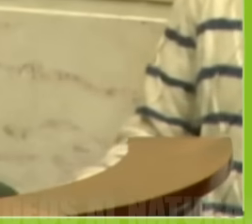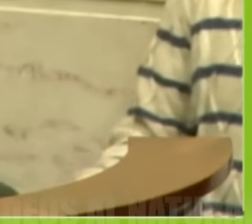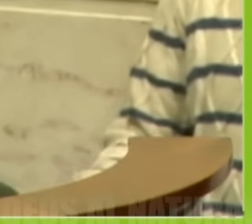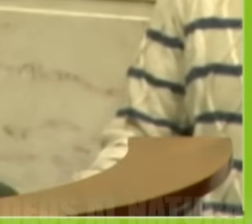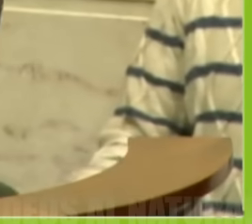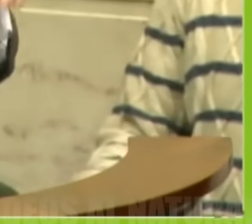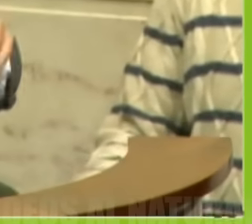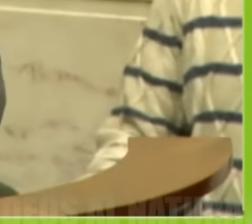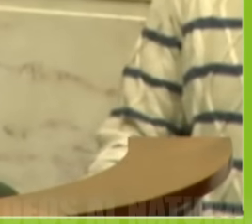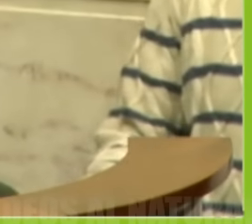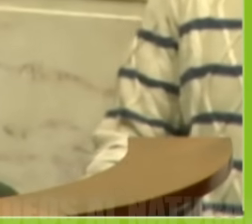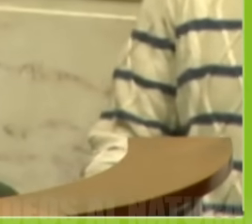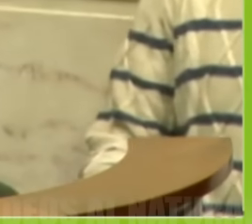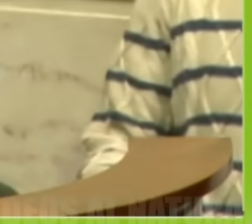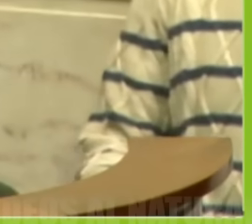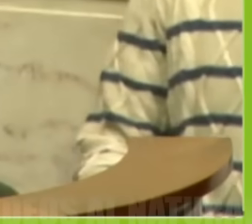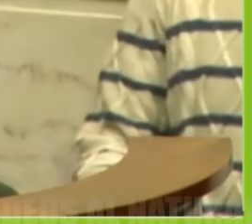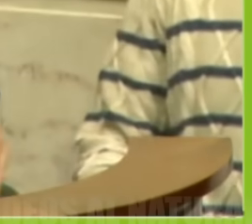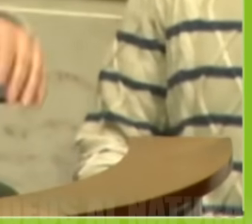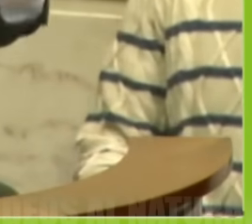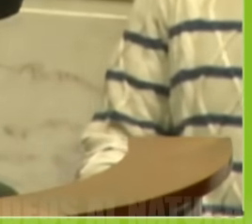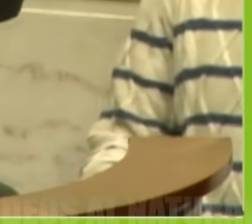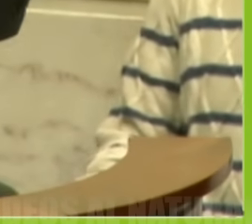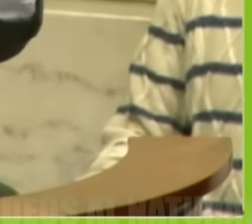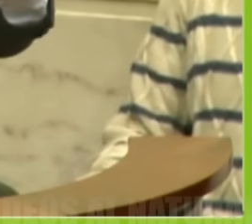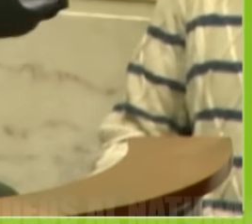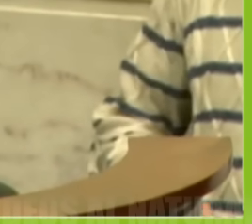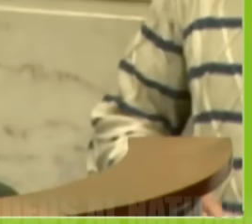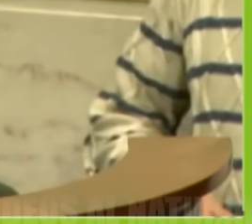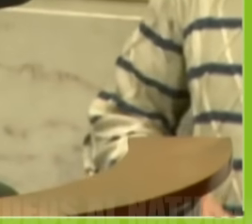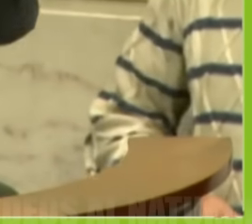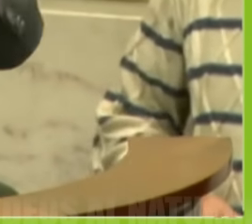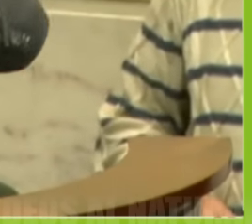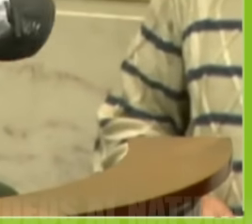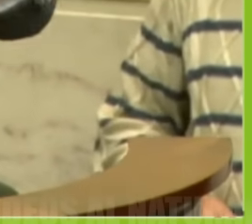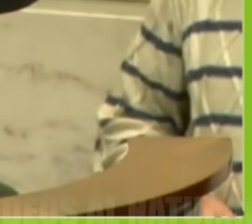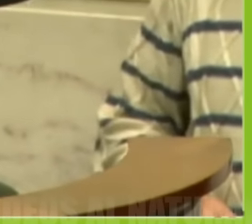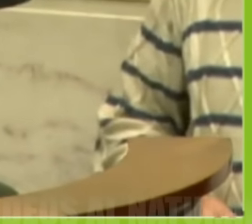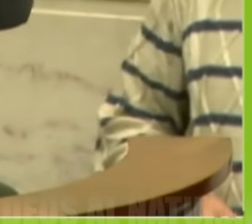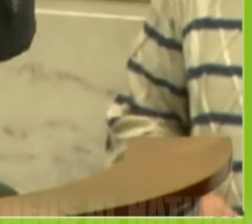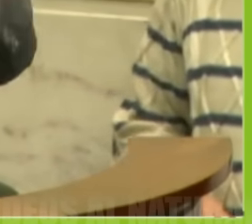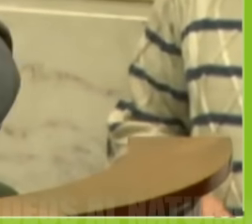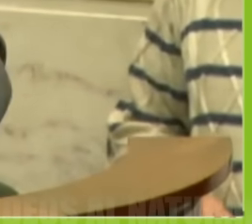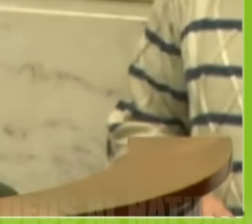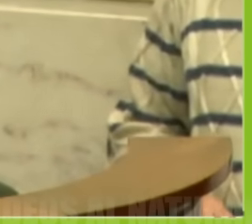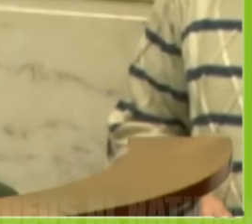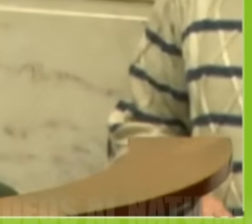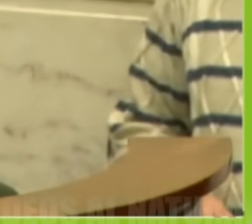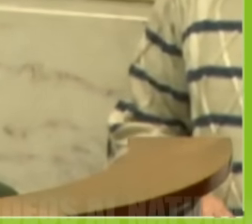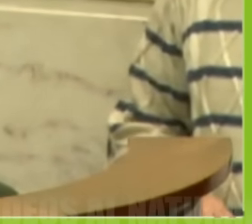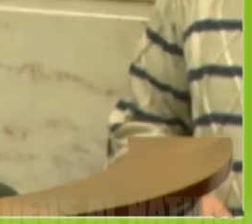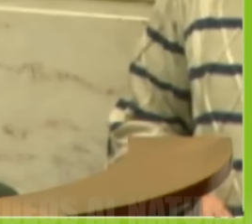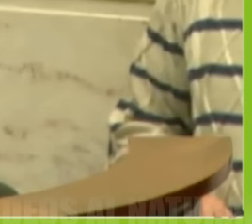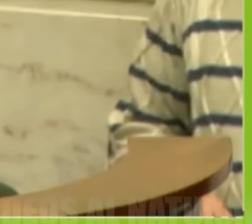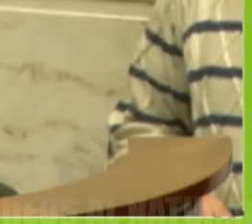del Capitolio, de la Casa de las Leyes, de los senadores, de los representantes, de la